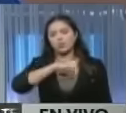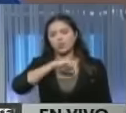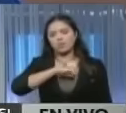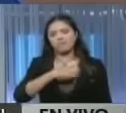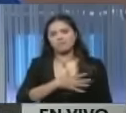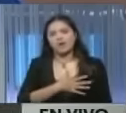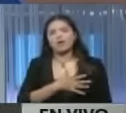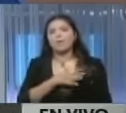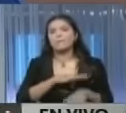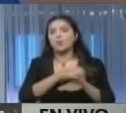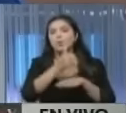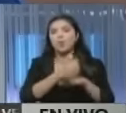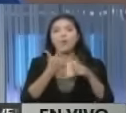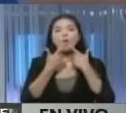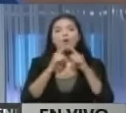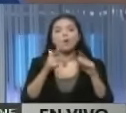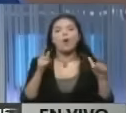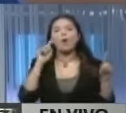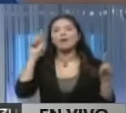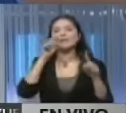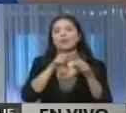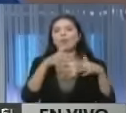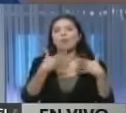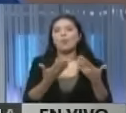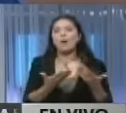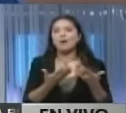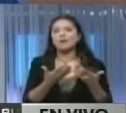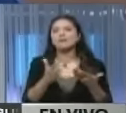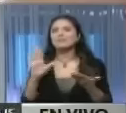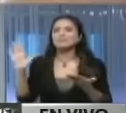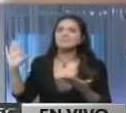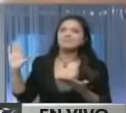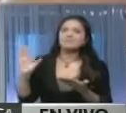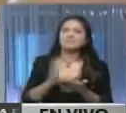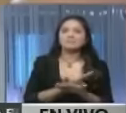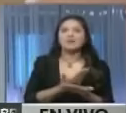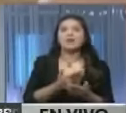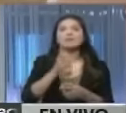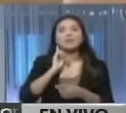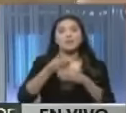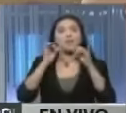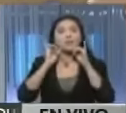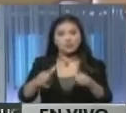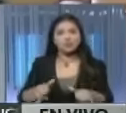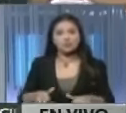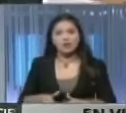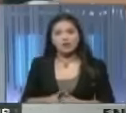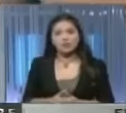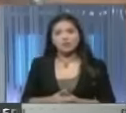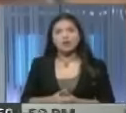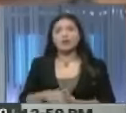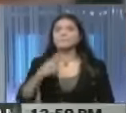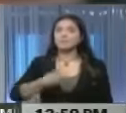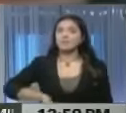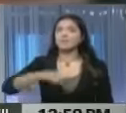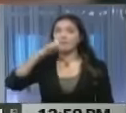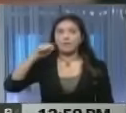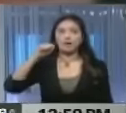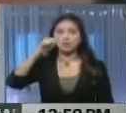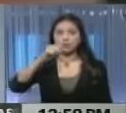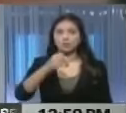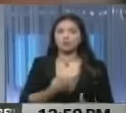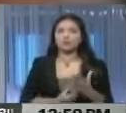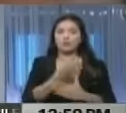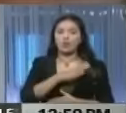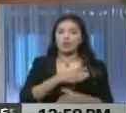un lenguaje que lo que busca es la génesis del fascismo, y hay que denunciarlo. Y por eso el presidente Maduro ha creado una